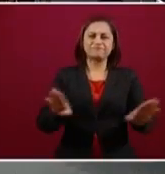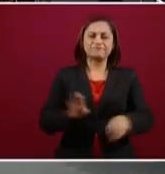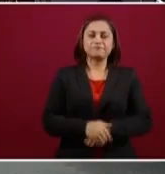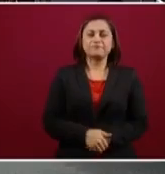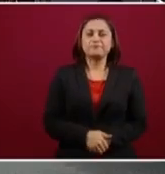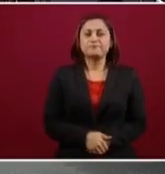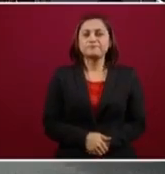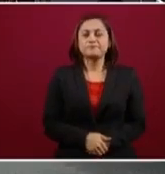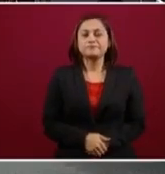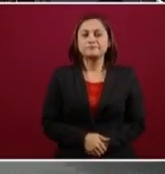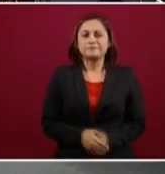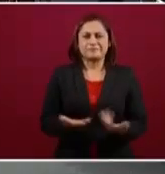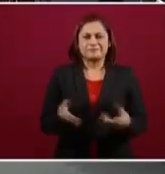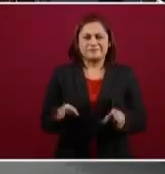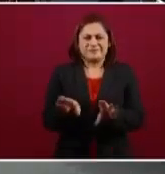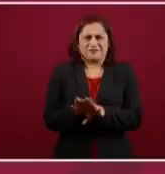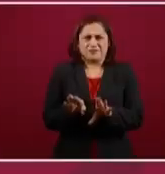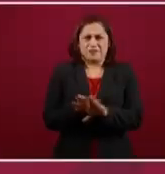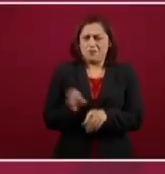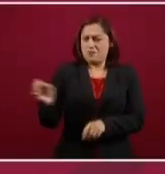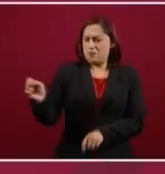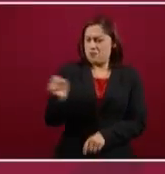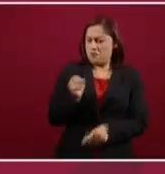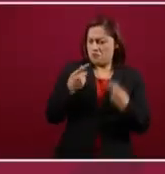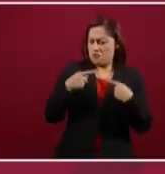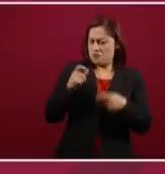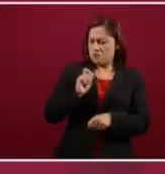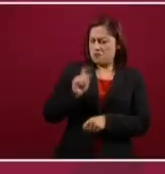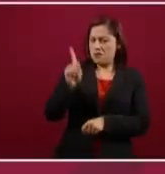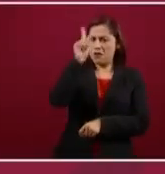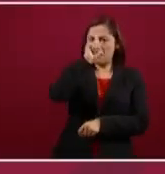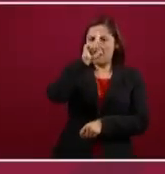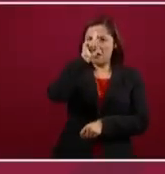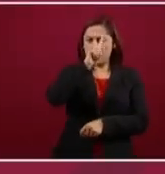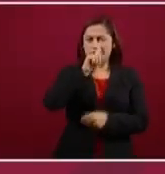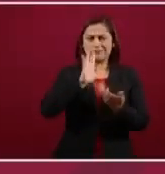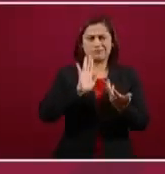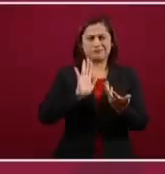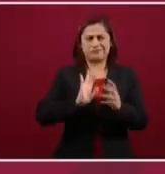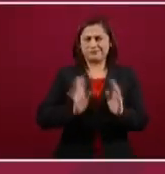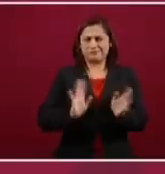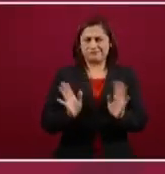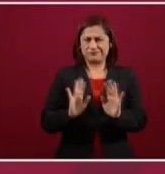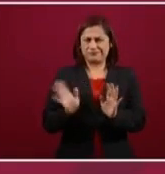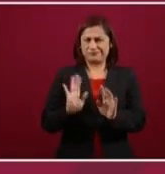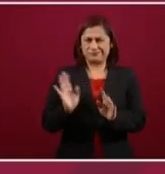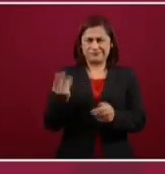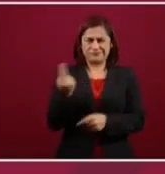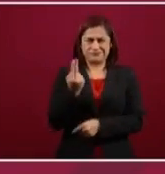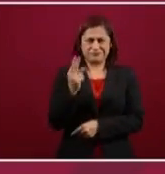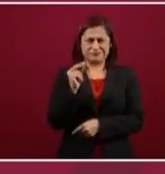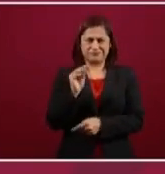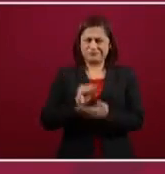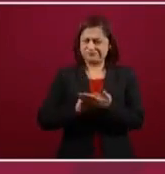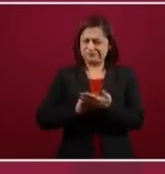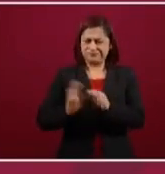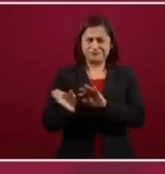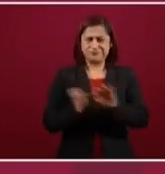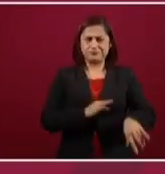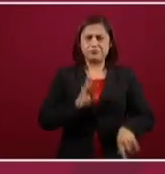¿Cómo vamos a tener asesor? Mejor escogemos bien al secretario, bien al